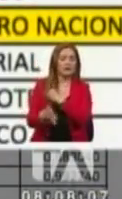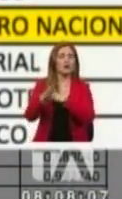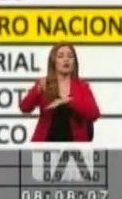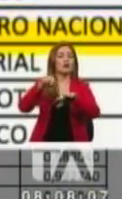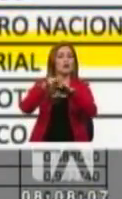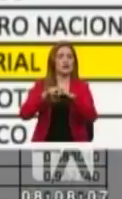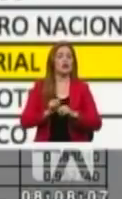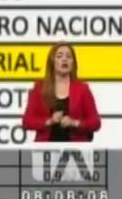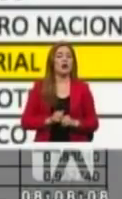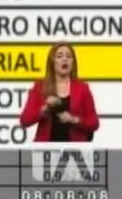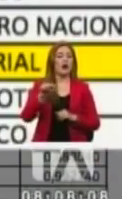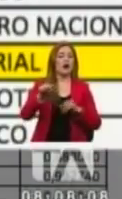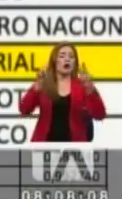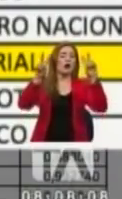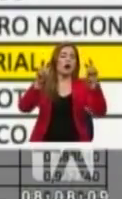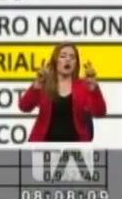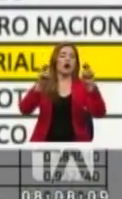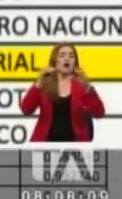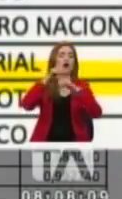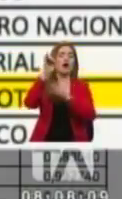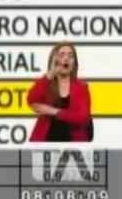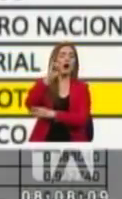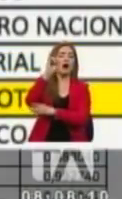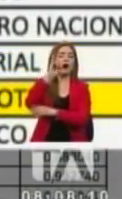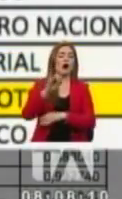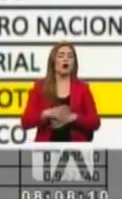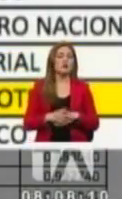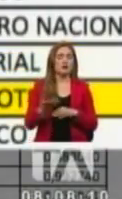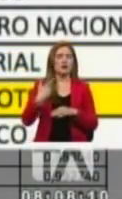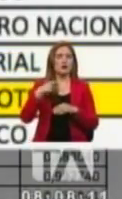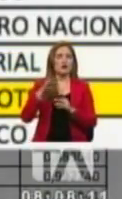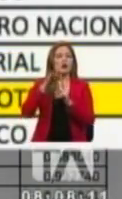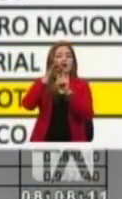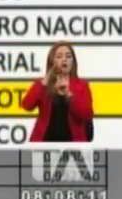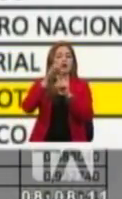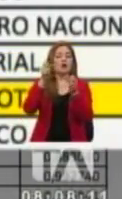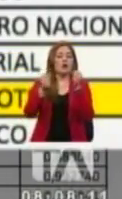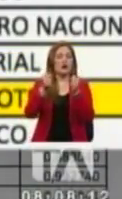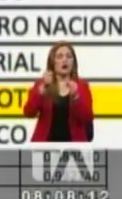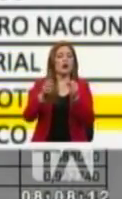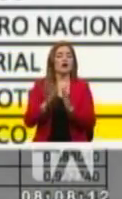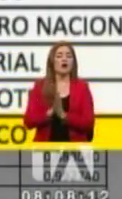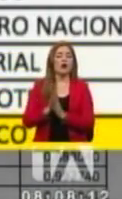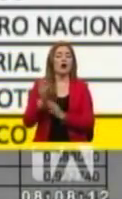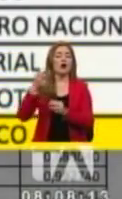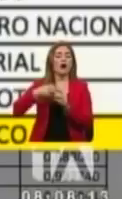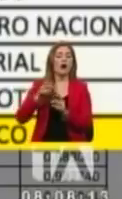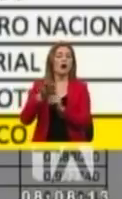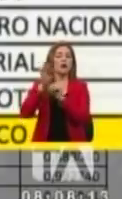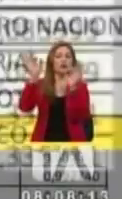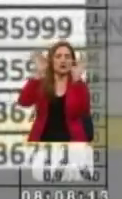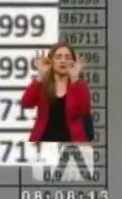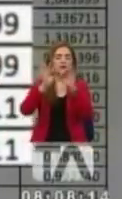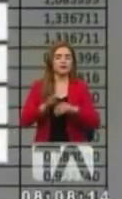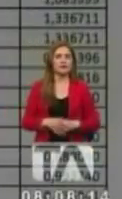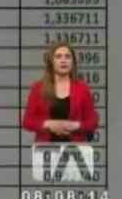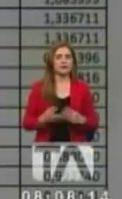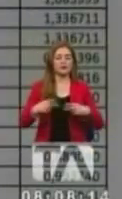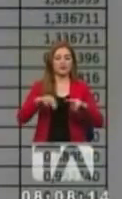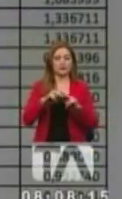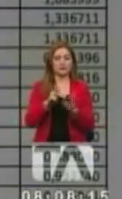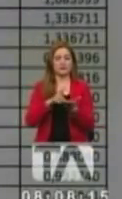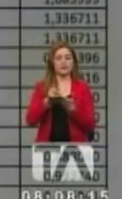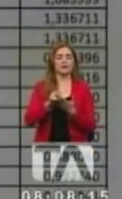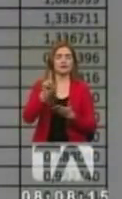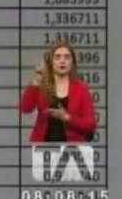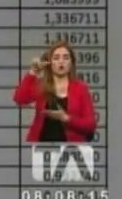dice el 2 para la cuantía doméstica industrial el diesel premium para el sector automotriz y el dice el premium eléctrico el costo del subsidio